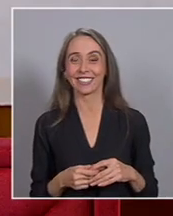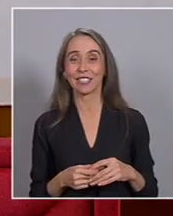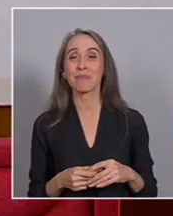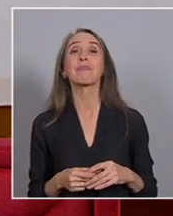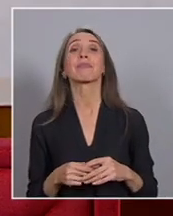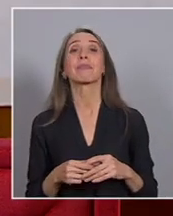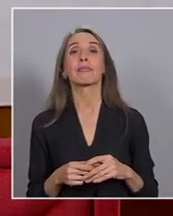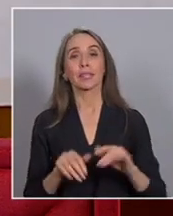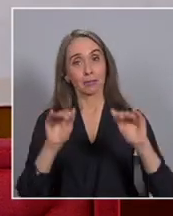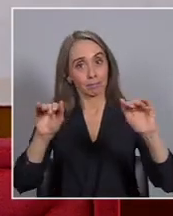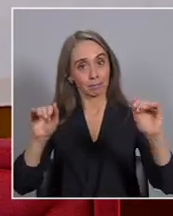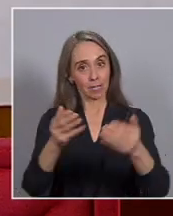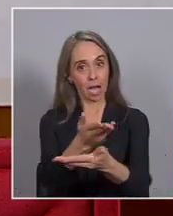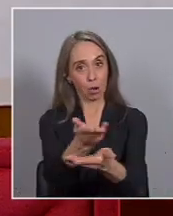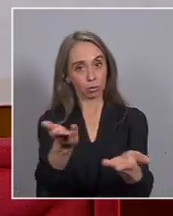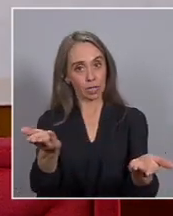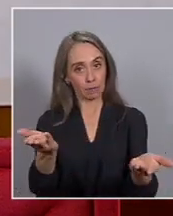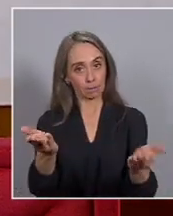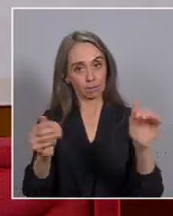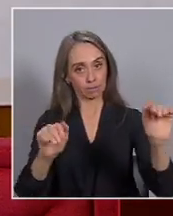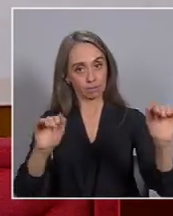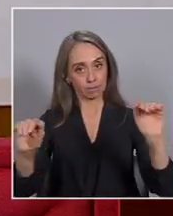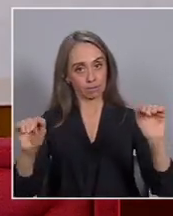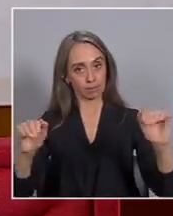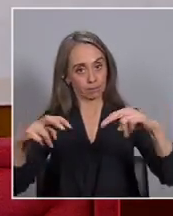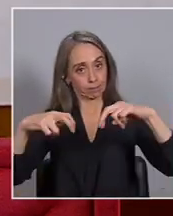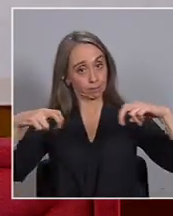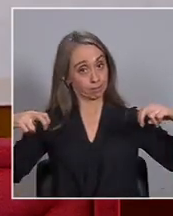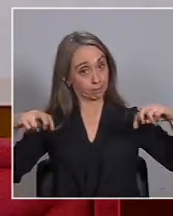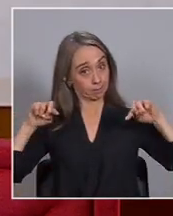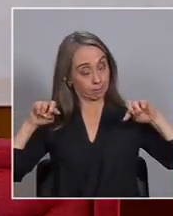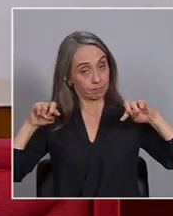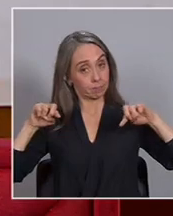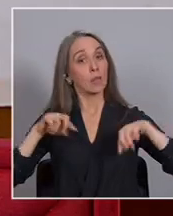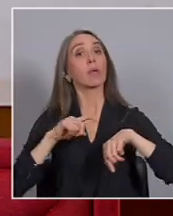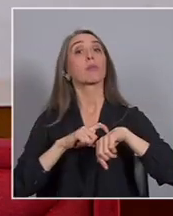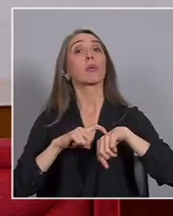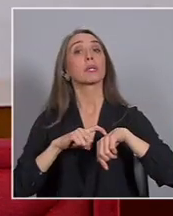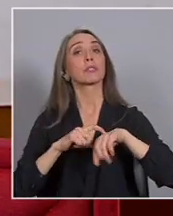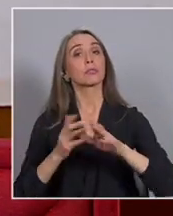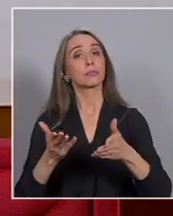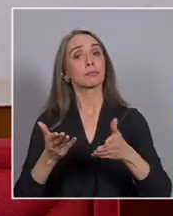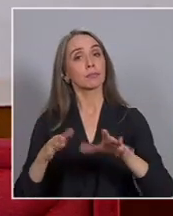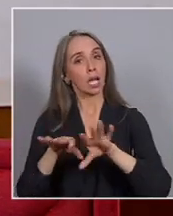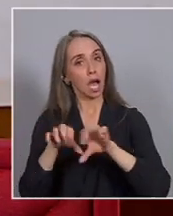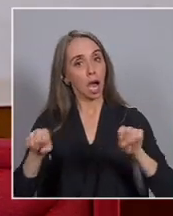En donde los interpelo a ustedes, porque es momento de ponernos de acuerdo.